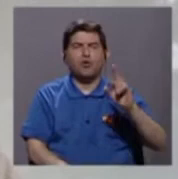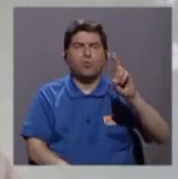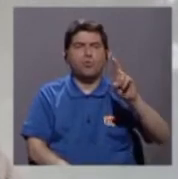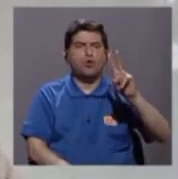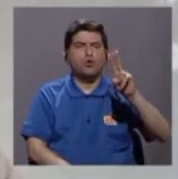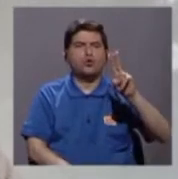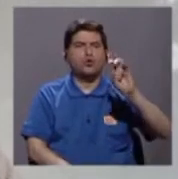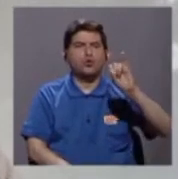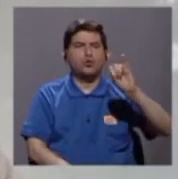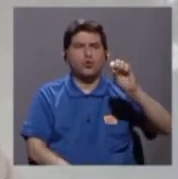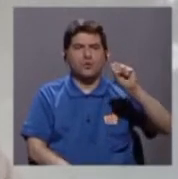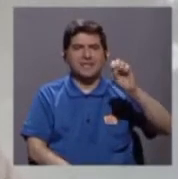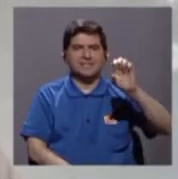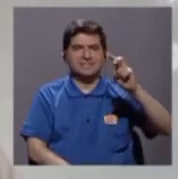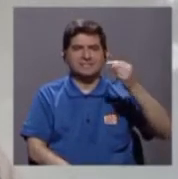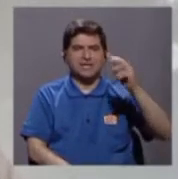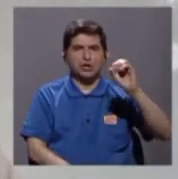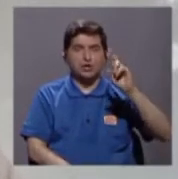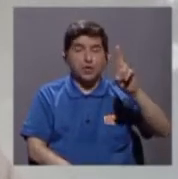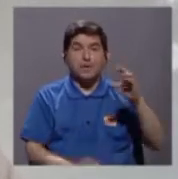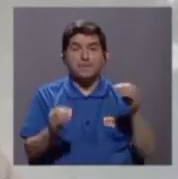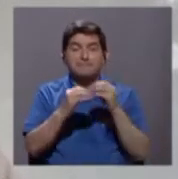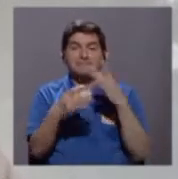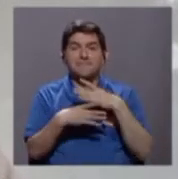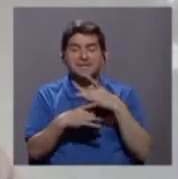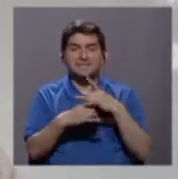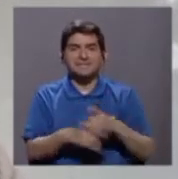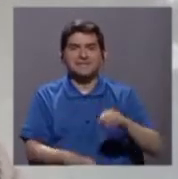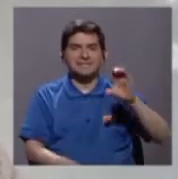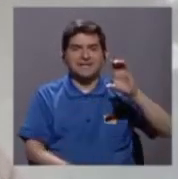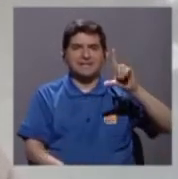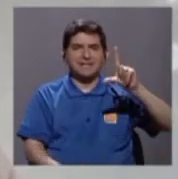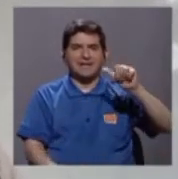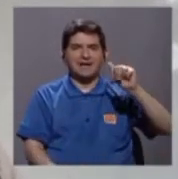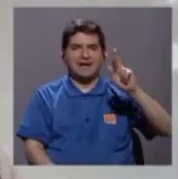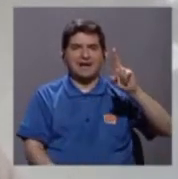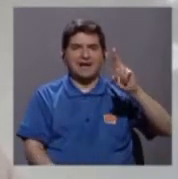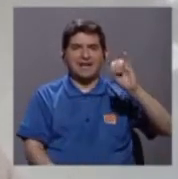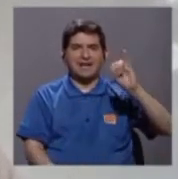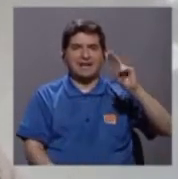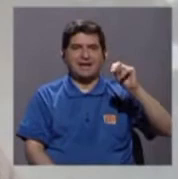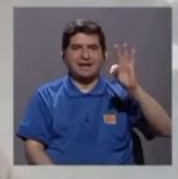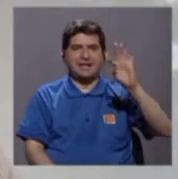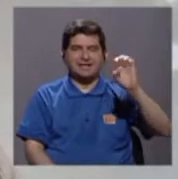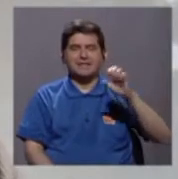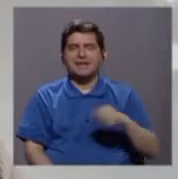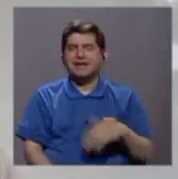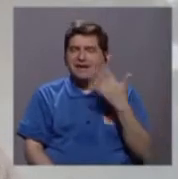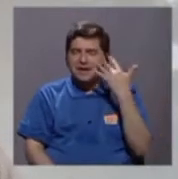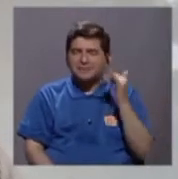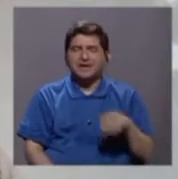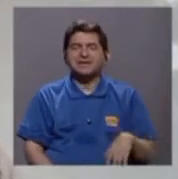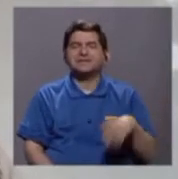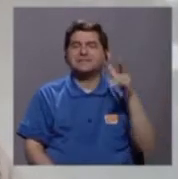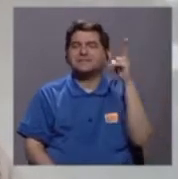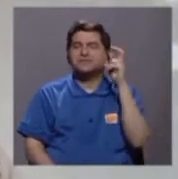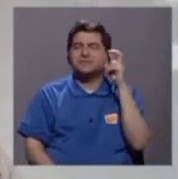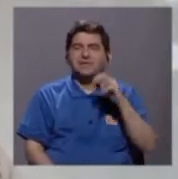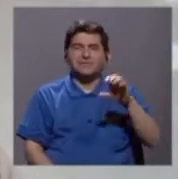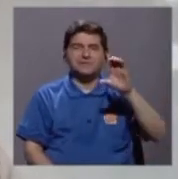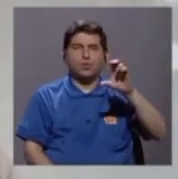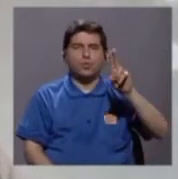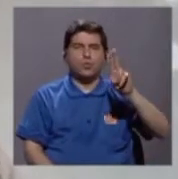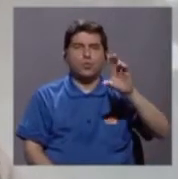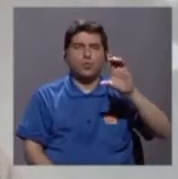creo. Y el más interesante es el clarinete, porque es el que suena cucú. Entonces suena cucú, que eso después lo